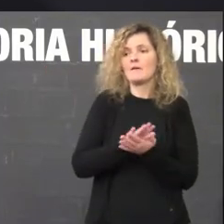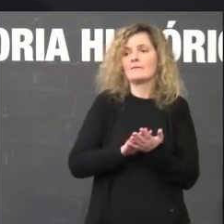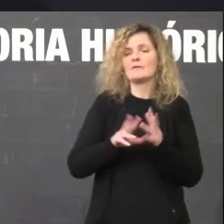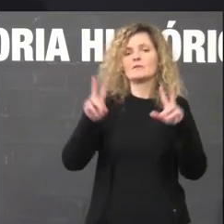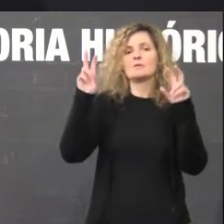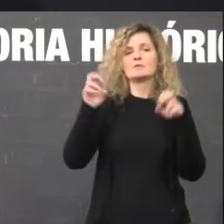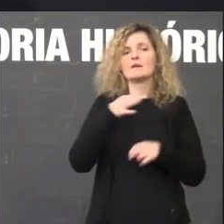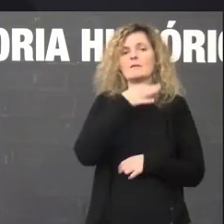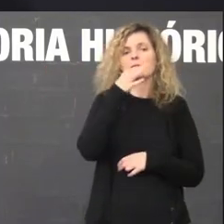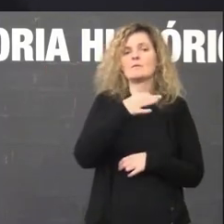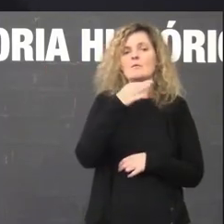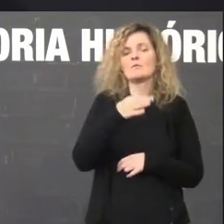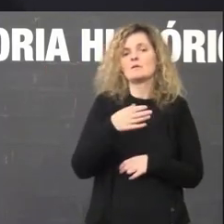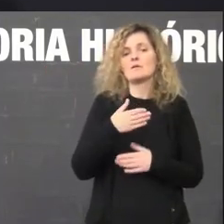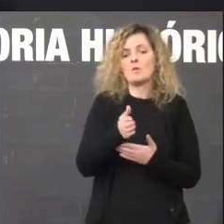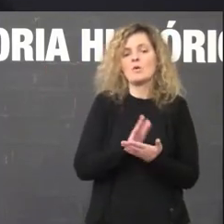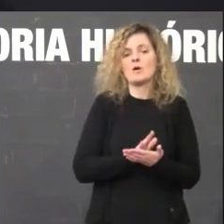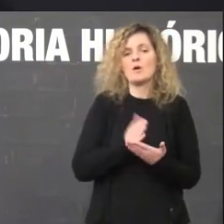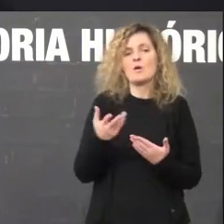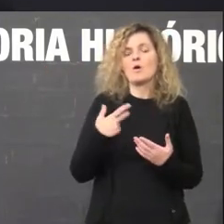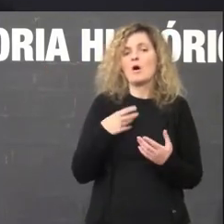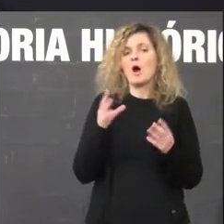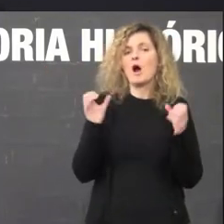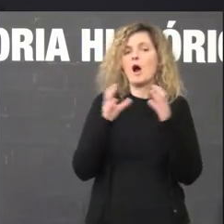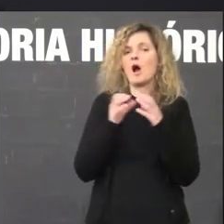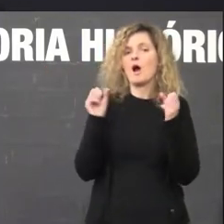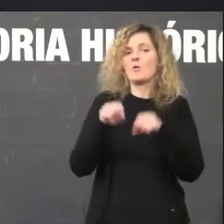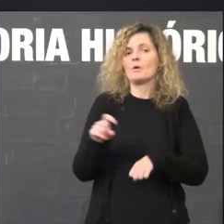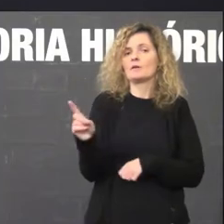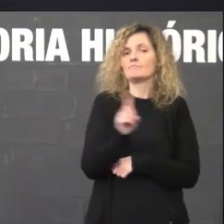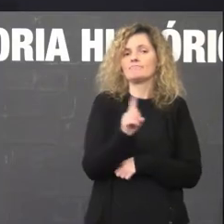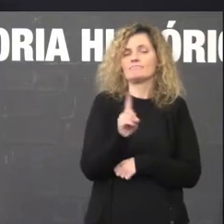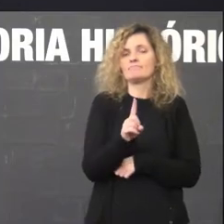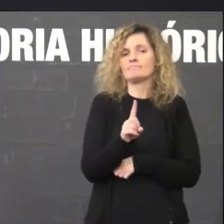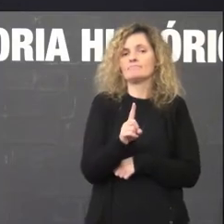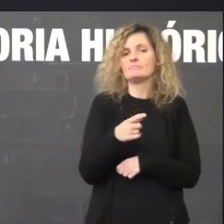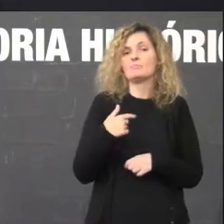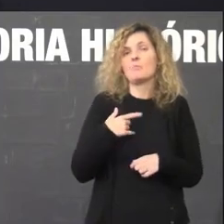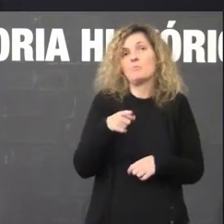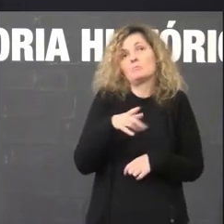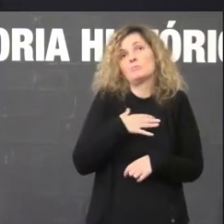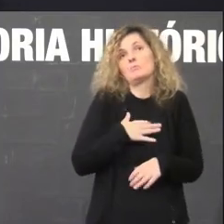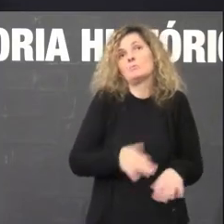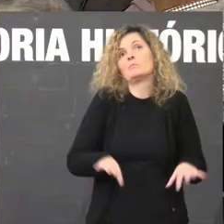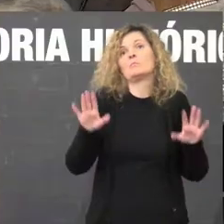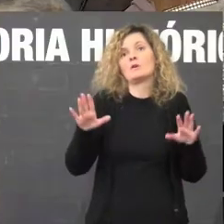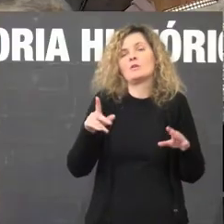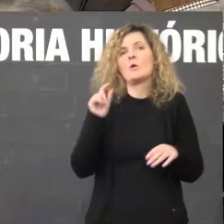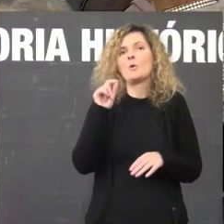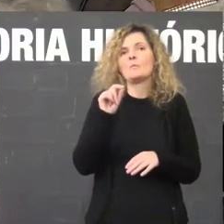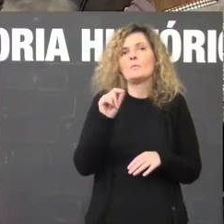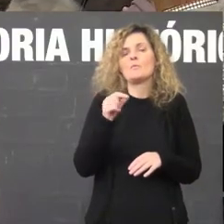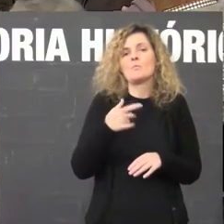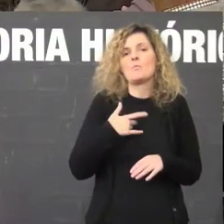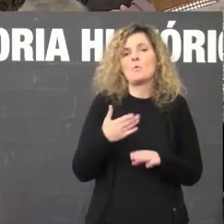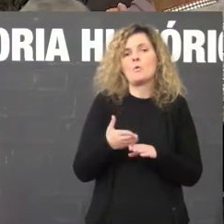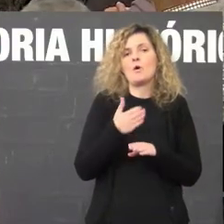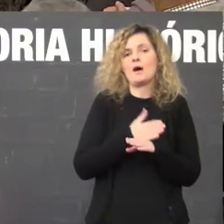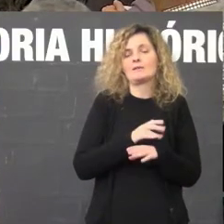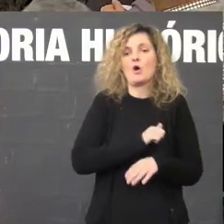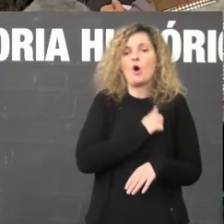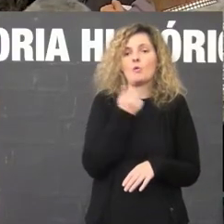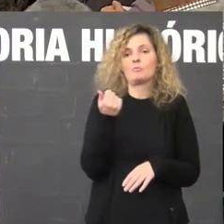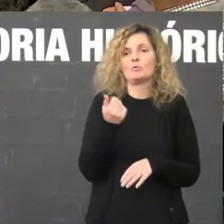cuestión do relato, en cuya parte non estou moi de acordo, eso ao mellor hai uns minutos tamén hubiera sido moi